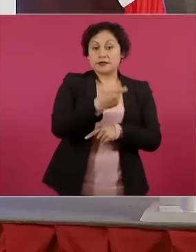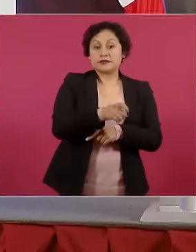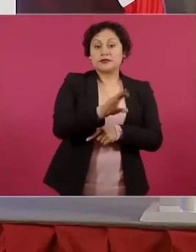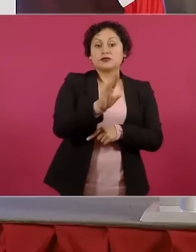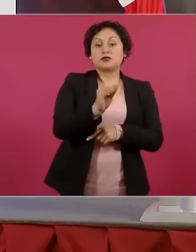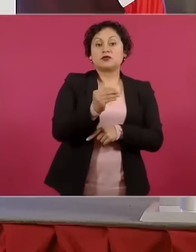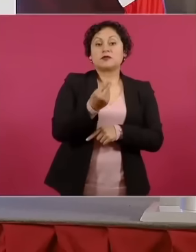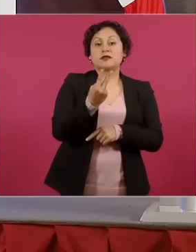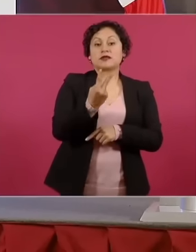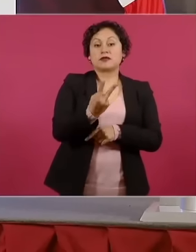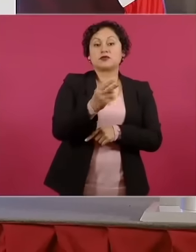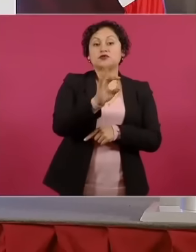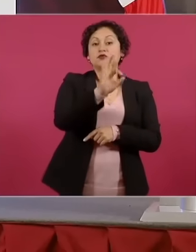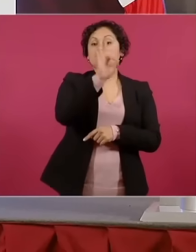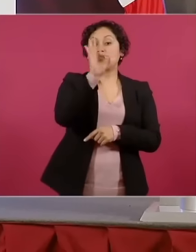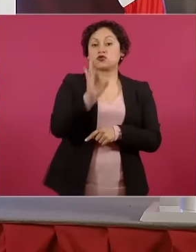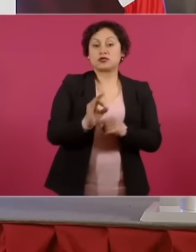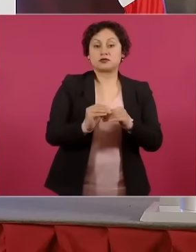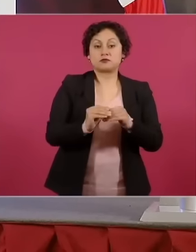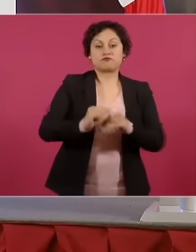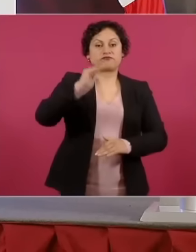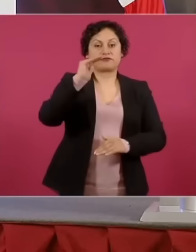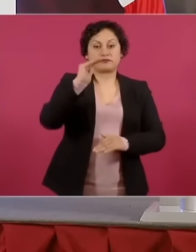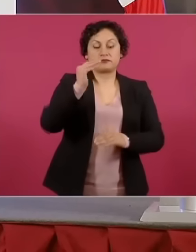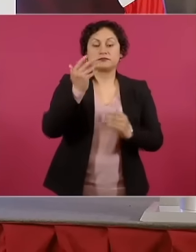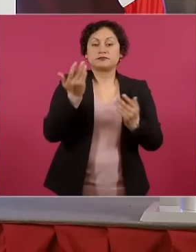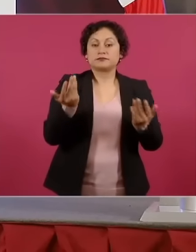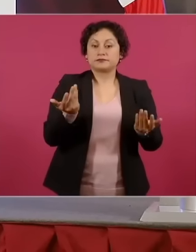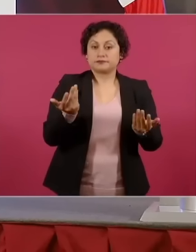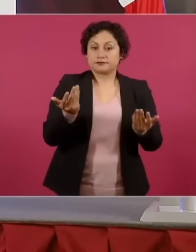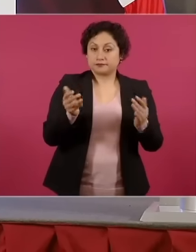192% de incremento, nada más.